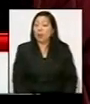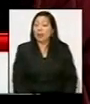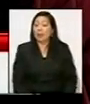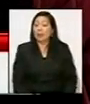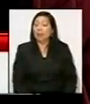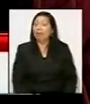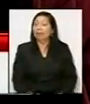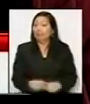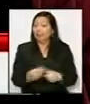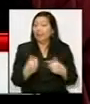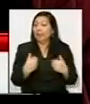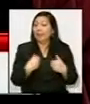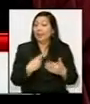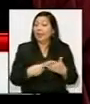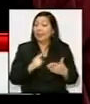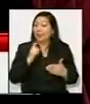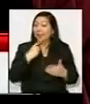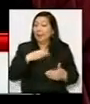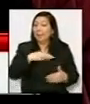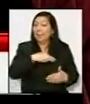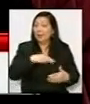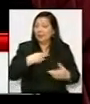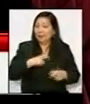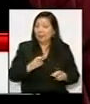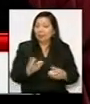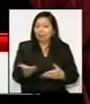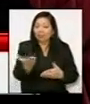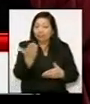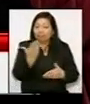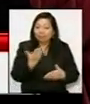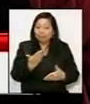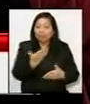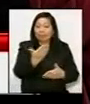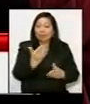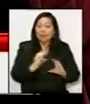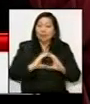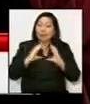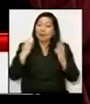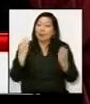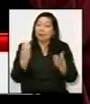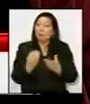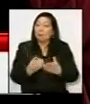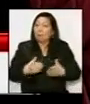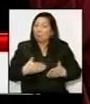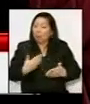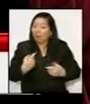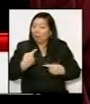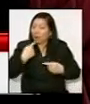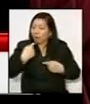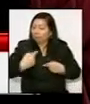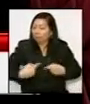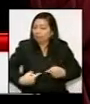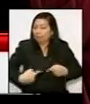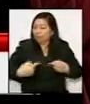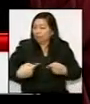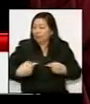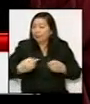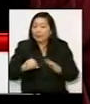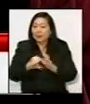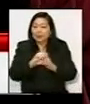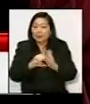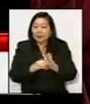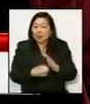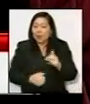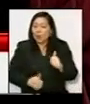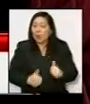principio debería ser que el ministro público recibirá la acusación del congreso pueda discernir si los hechos constituyen tal